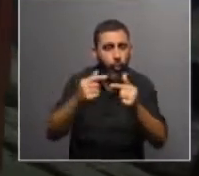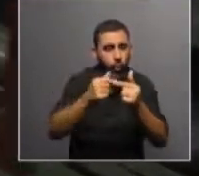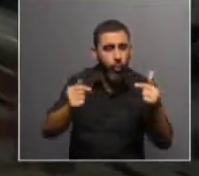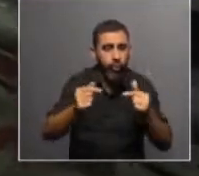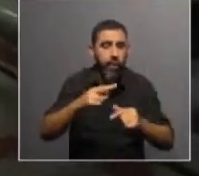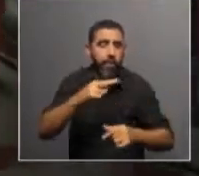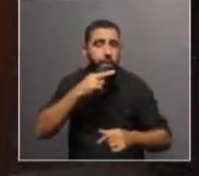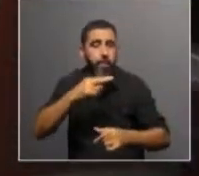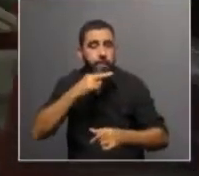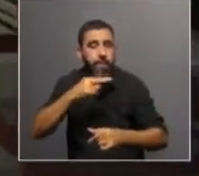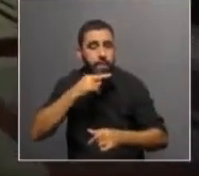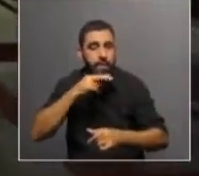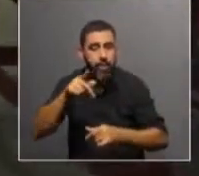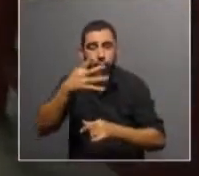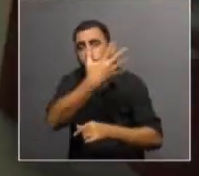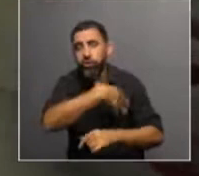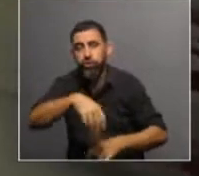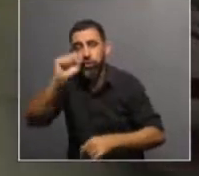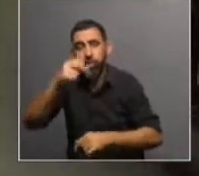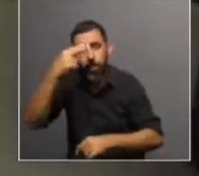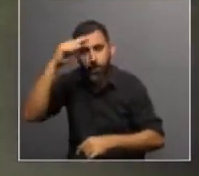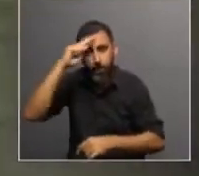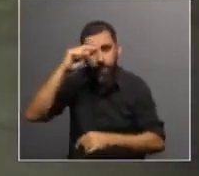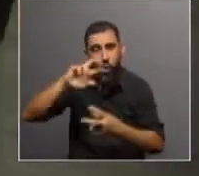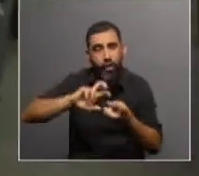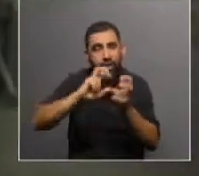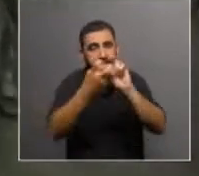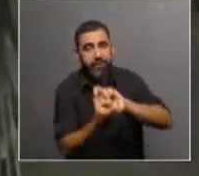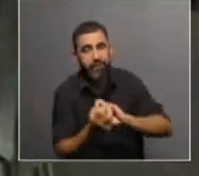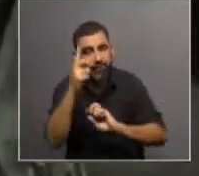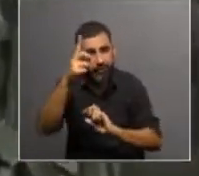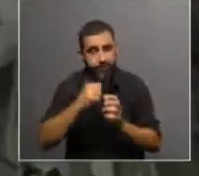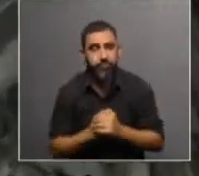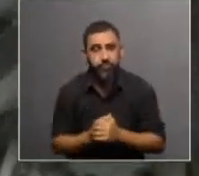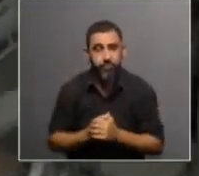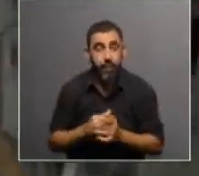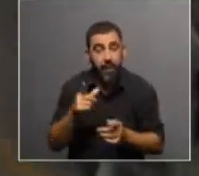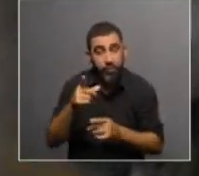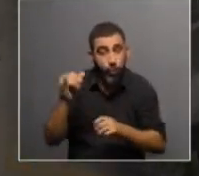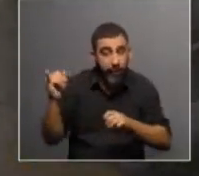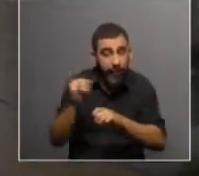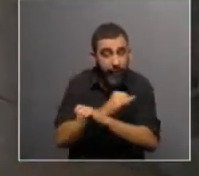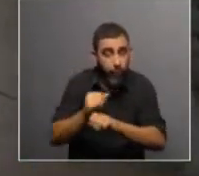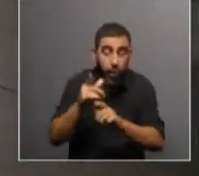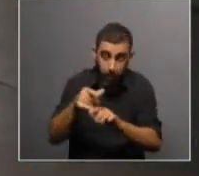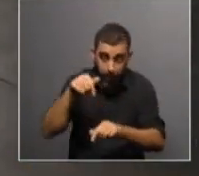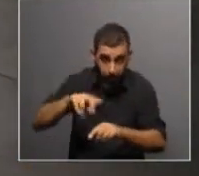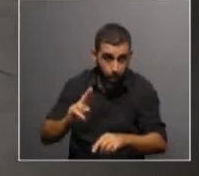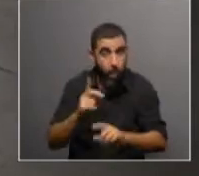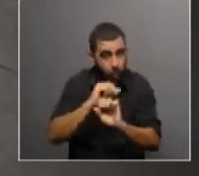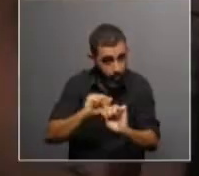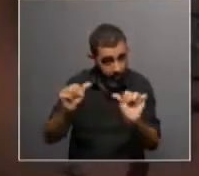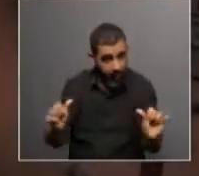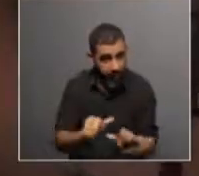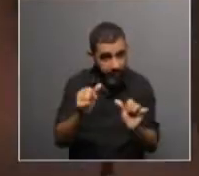partículas metálicas, y ellos se los llevan para México a reciclarlo. Y mira, son industrias que también podemos explotar aquí. Ellos se